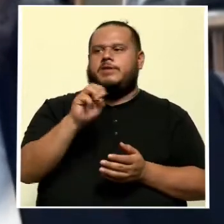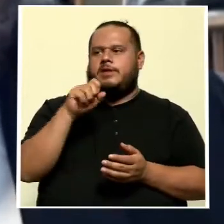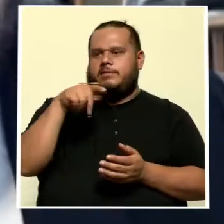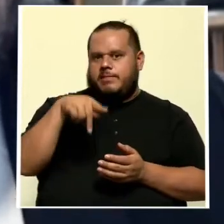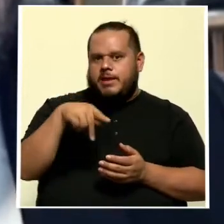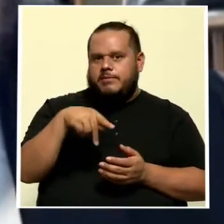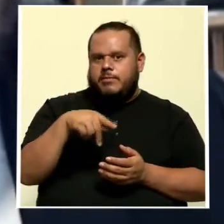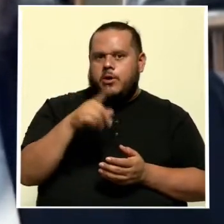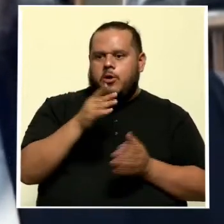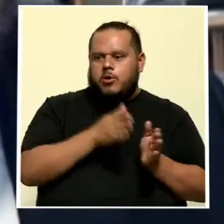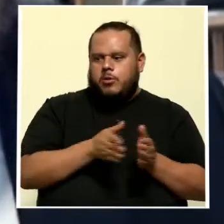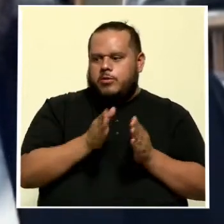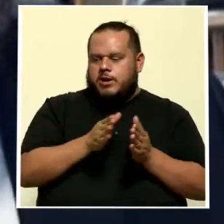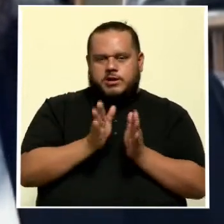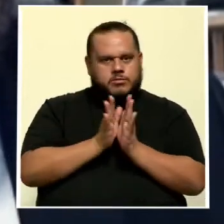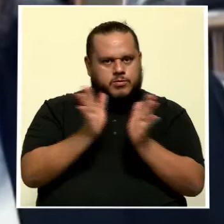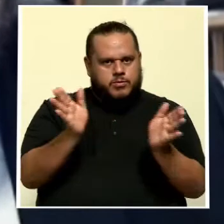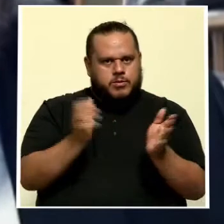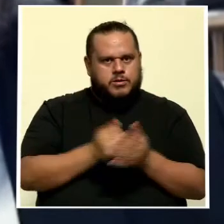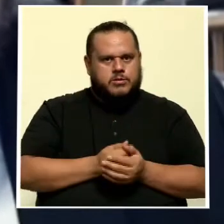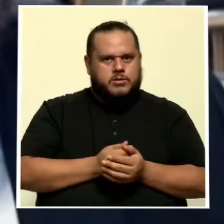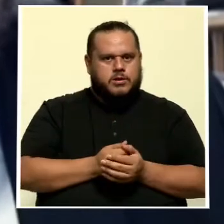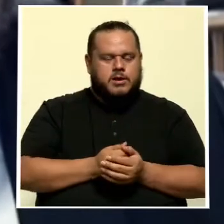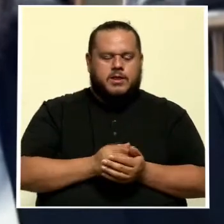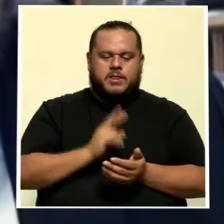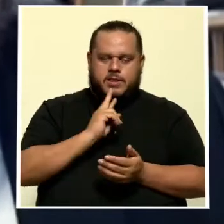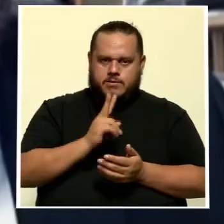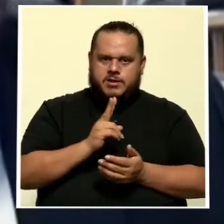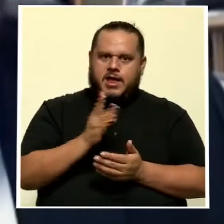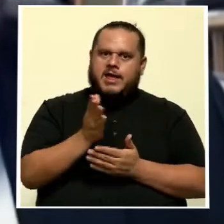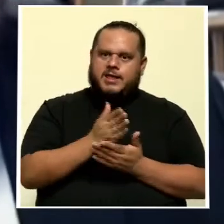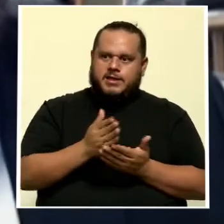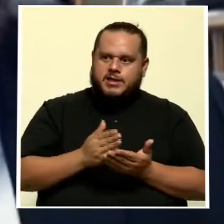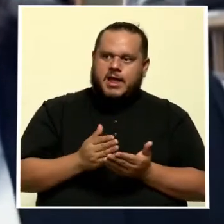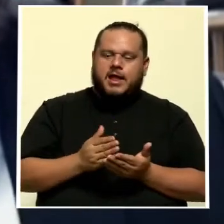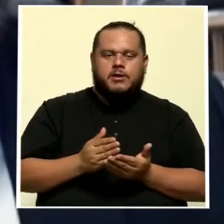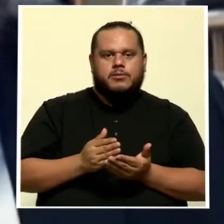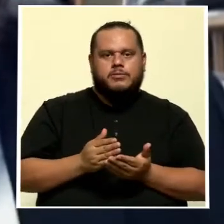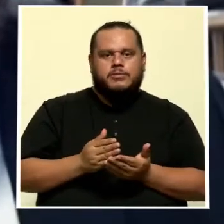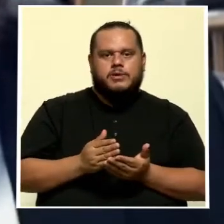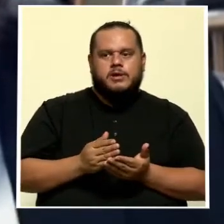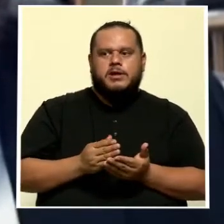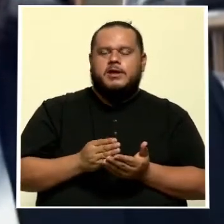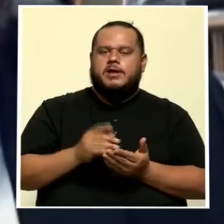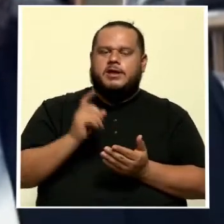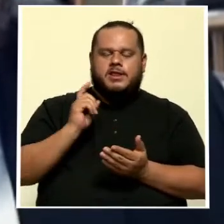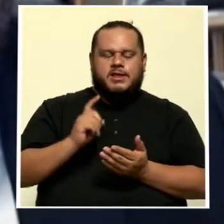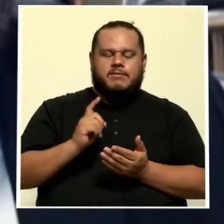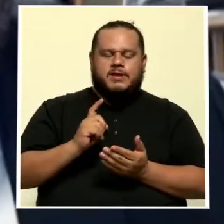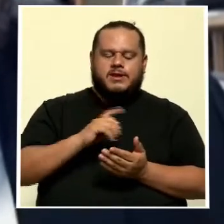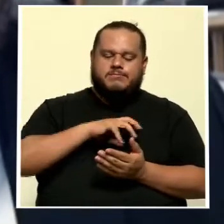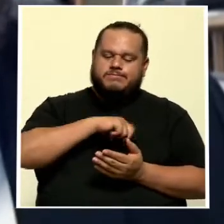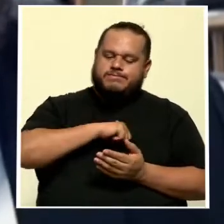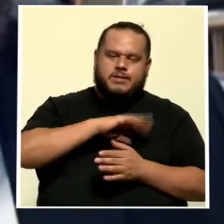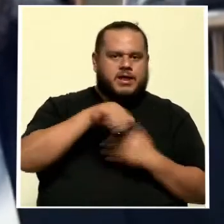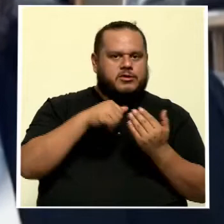como organismo público es realmente algo que debería indignar a todos los